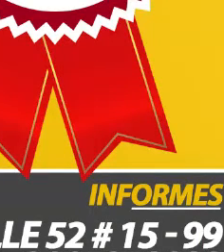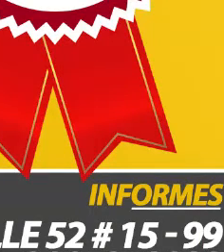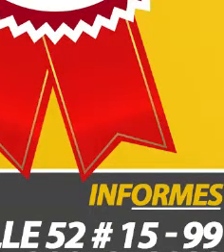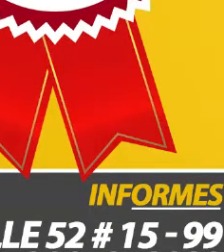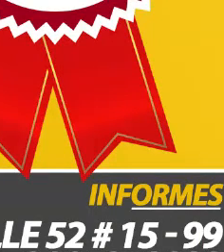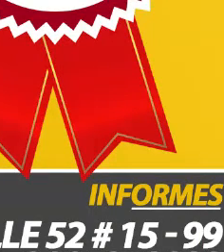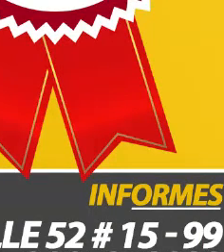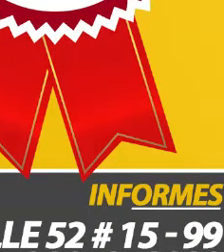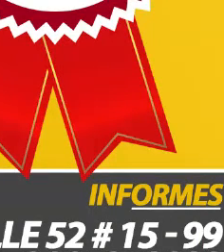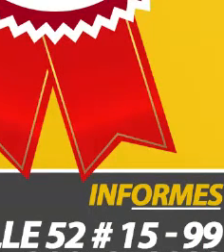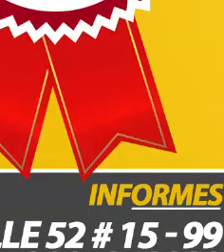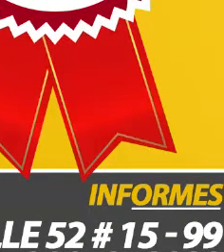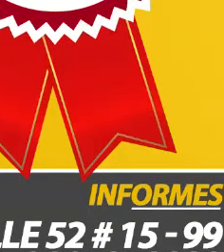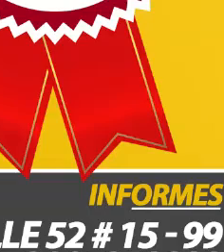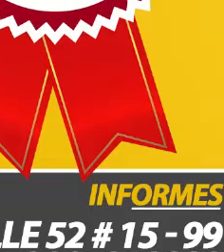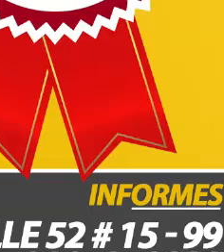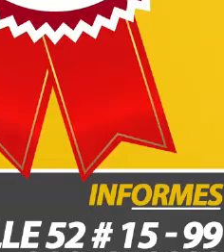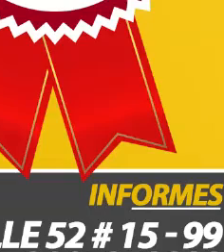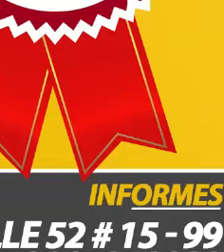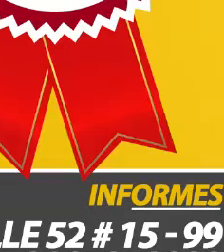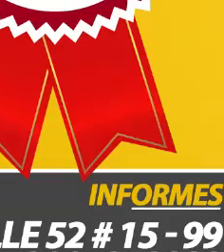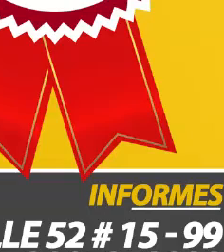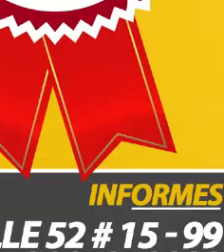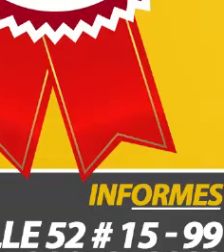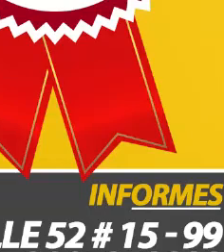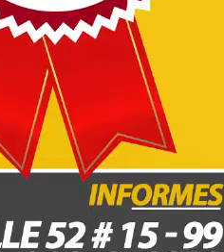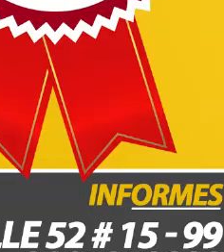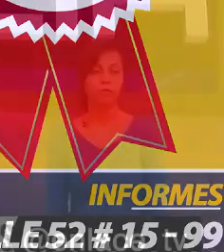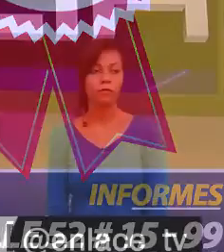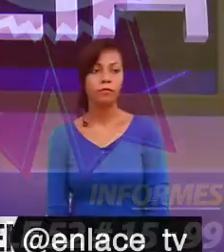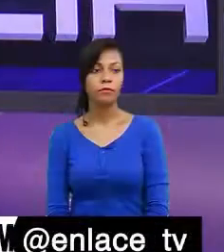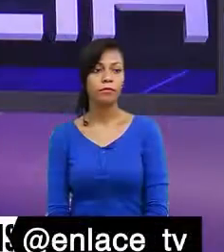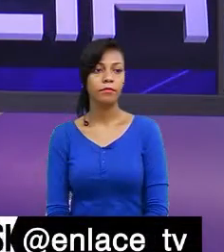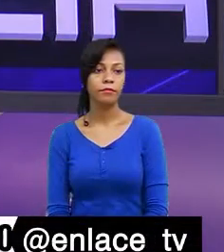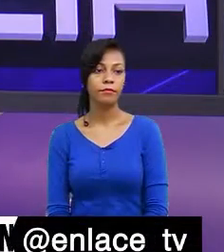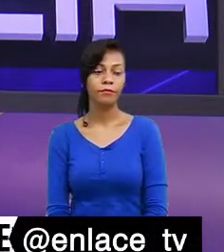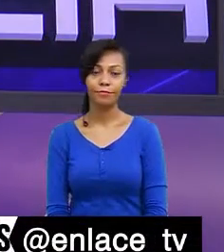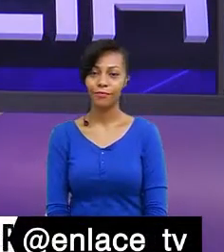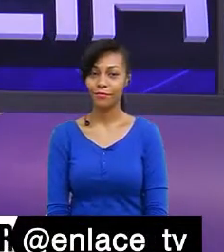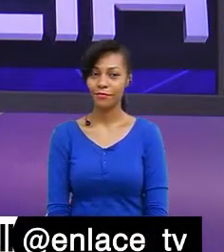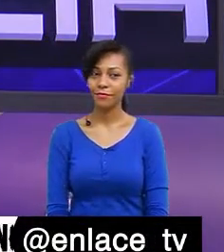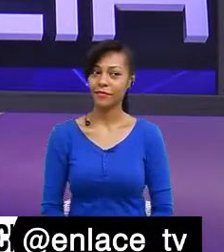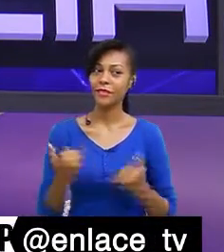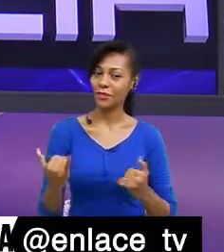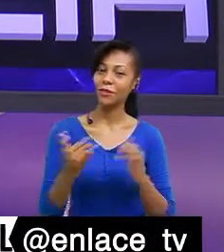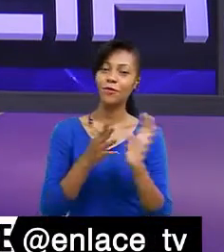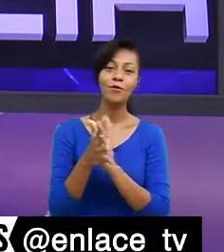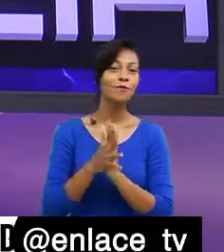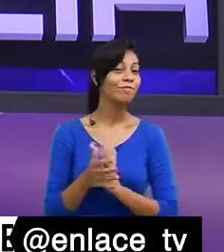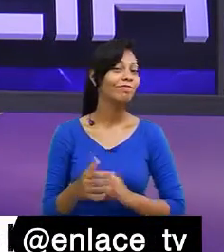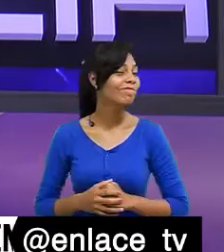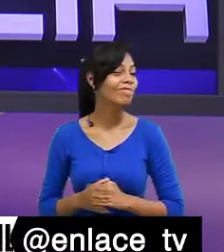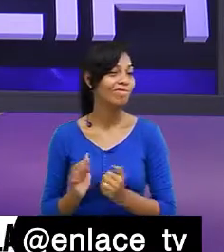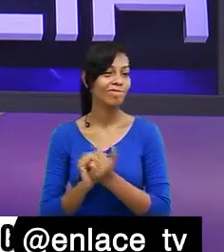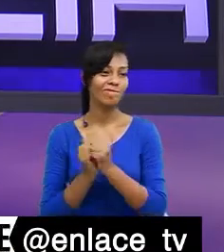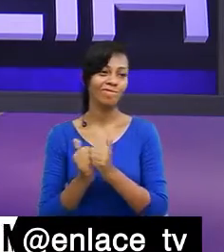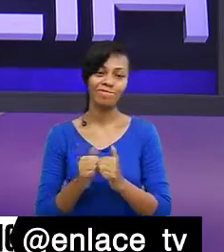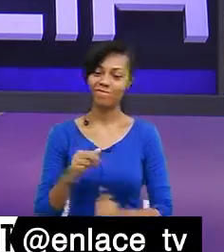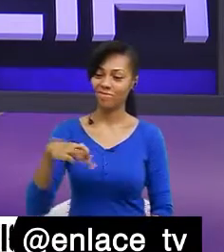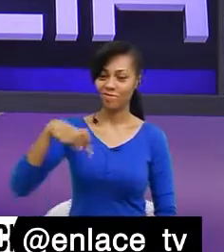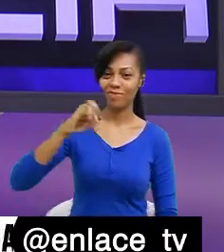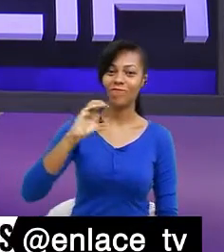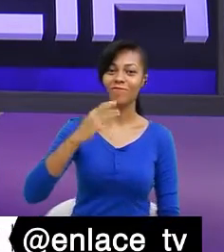efectivas del 50%. Matrículense ya. Y llegó el momento de continuar con la información deportiva. Ya está listo Luis Alfonso,